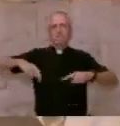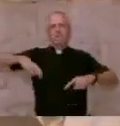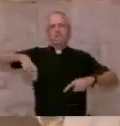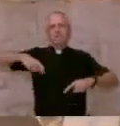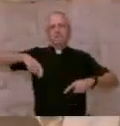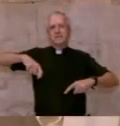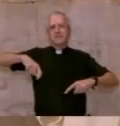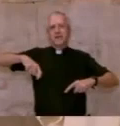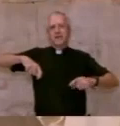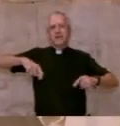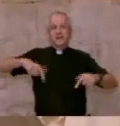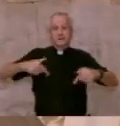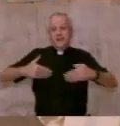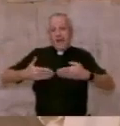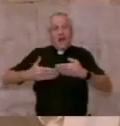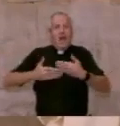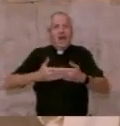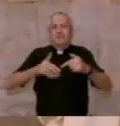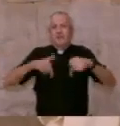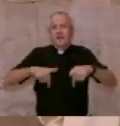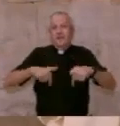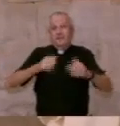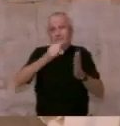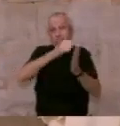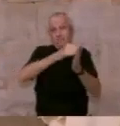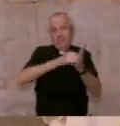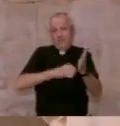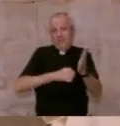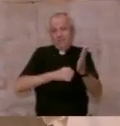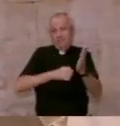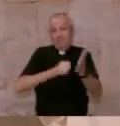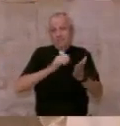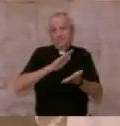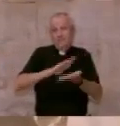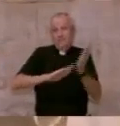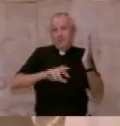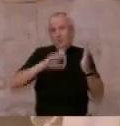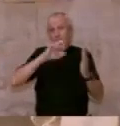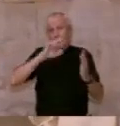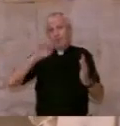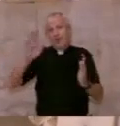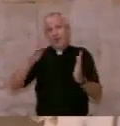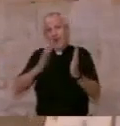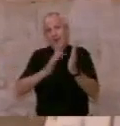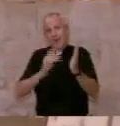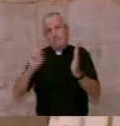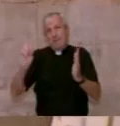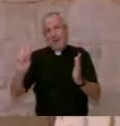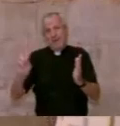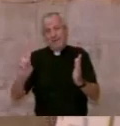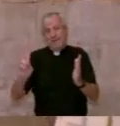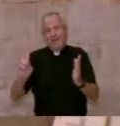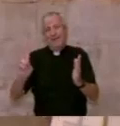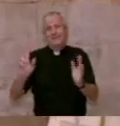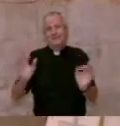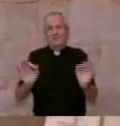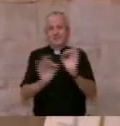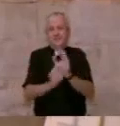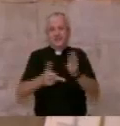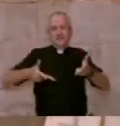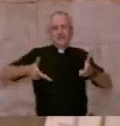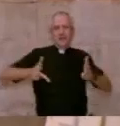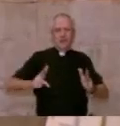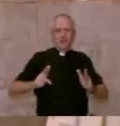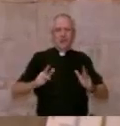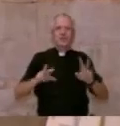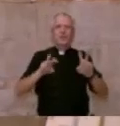celebraciones. Este lugar no había sido ocupado por nadie desde que la partida del obispo Enrique. Sentado en la cátedra,